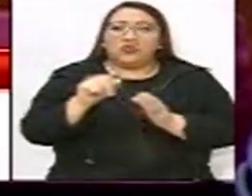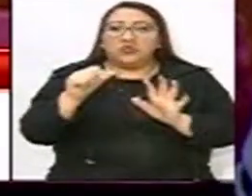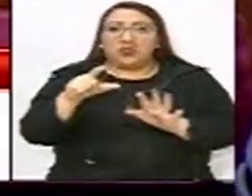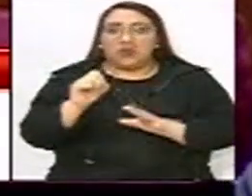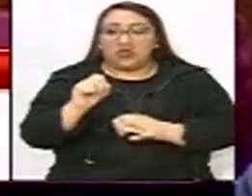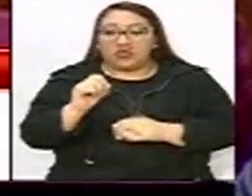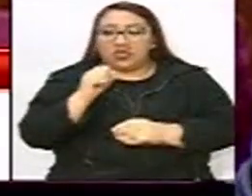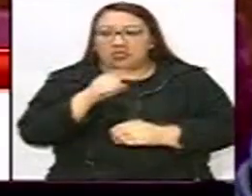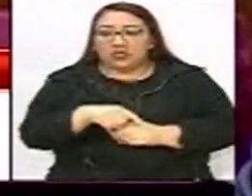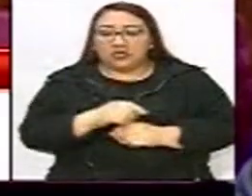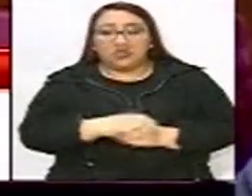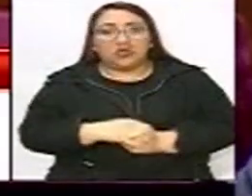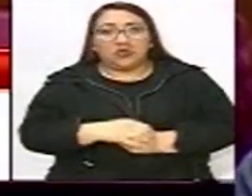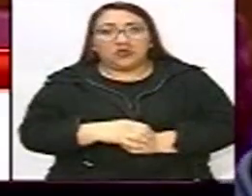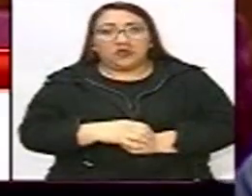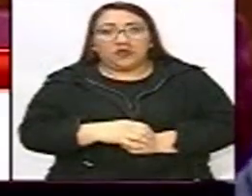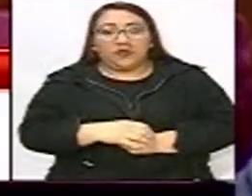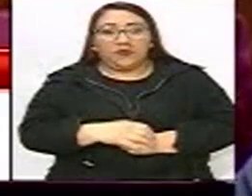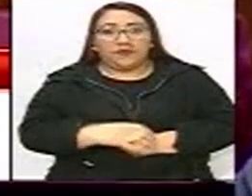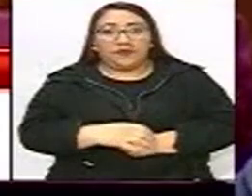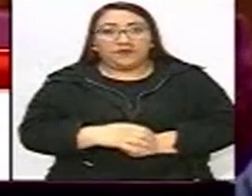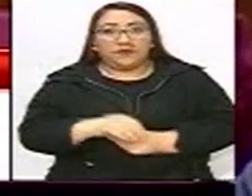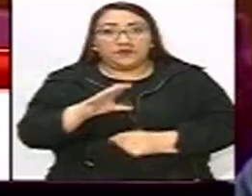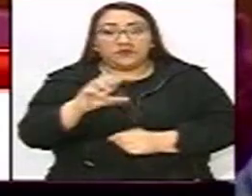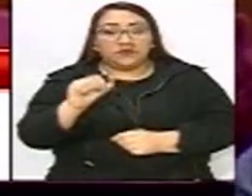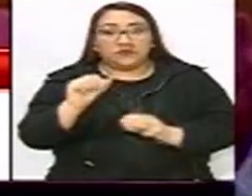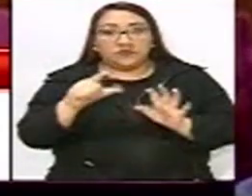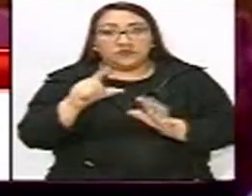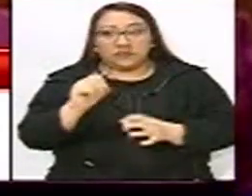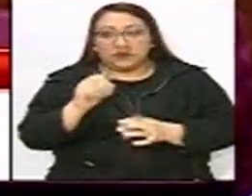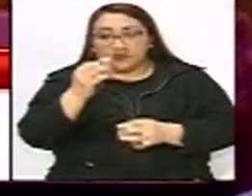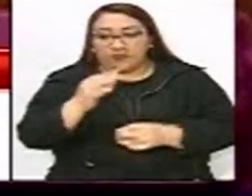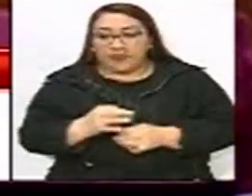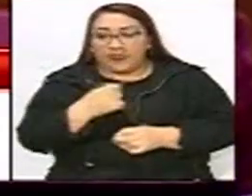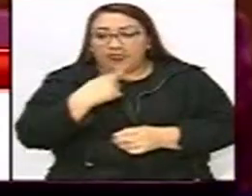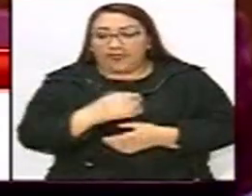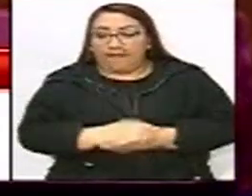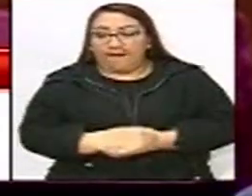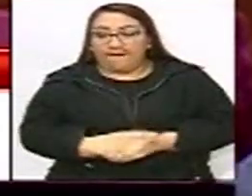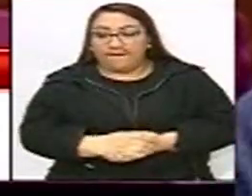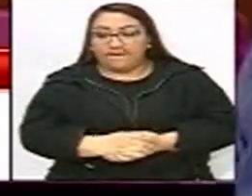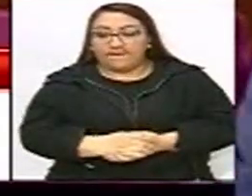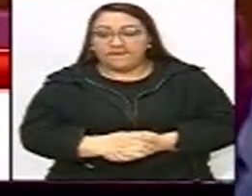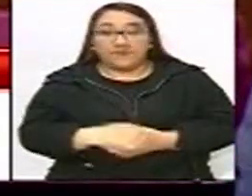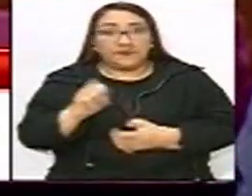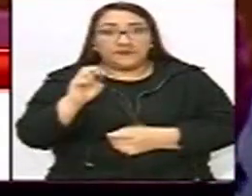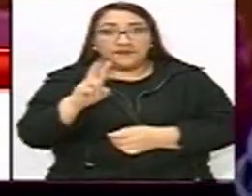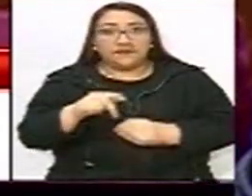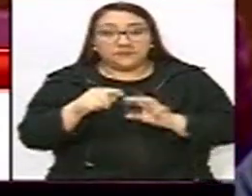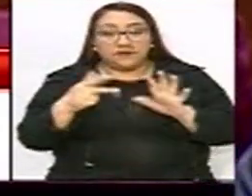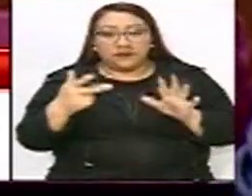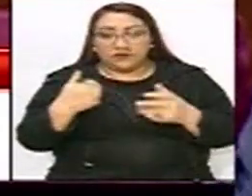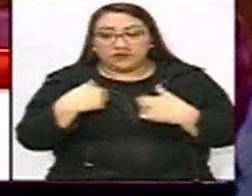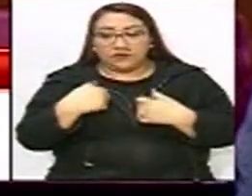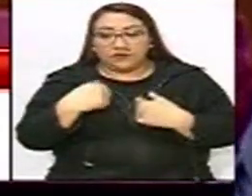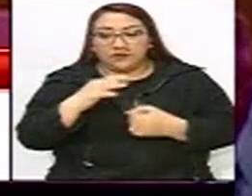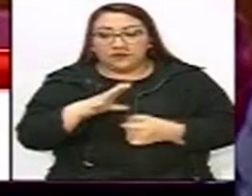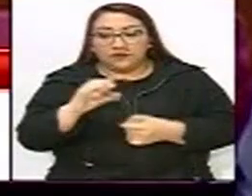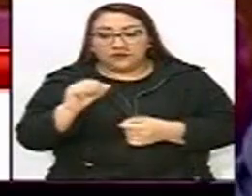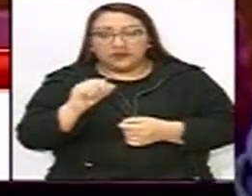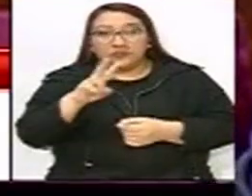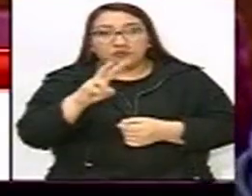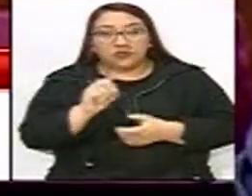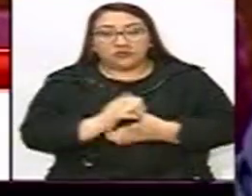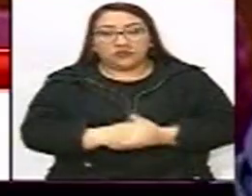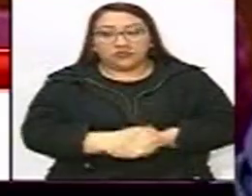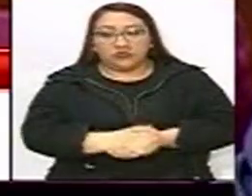y la cuestiona y señala que en lugar de que sean 5 soles 70, la tarifa reajustada a enero del 2018 debería ser de 5 soles